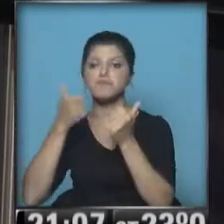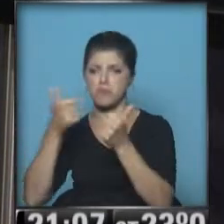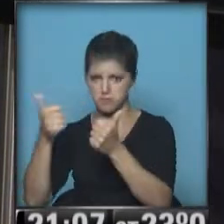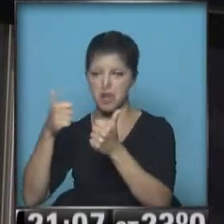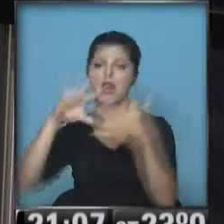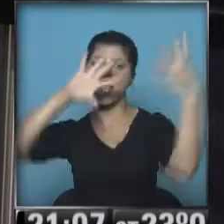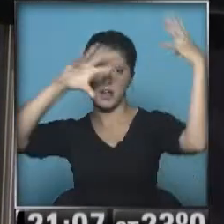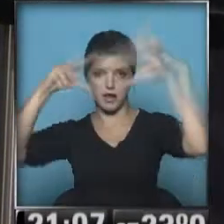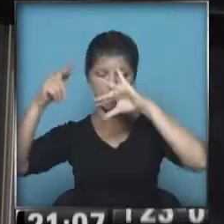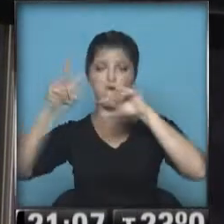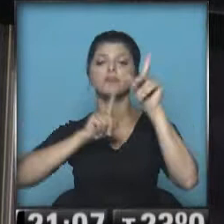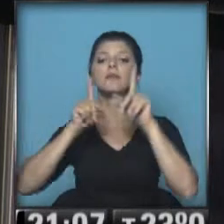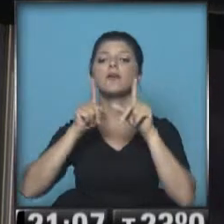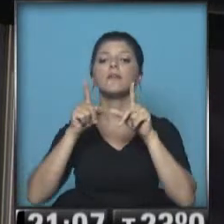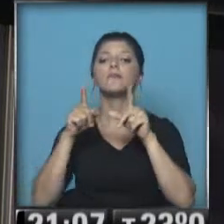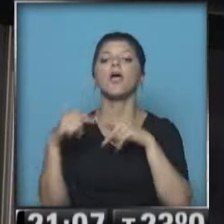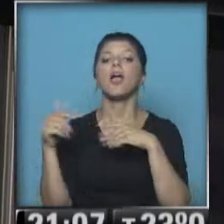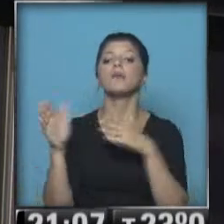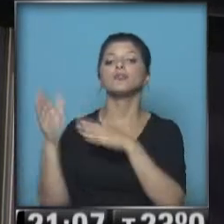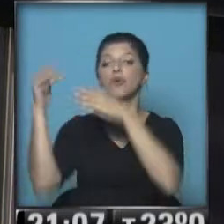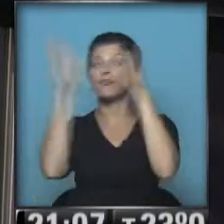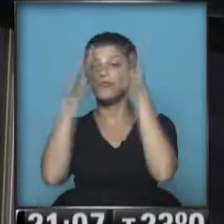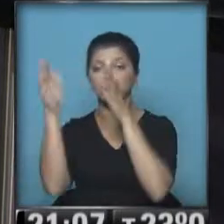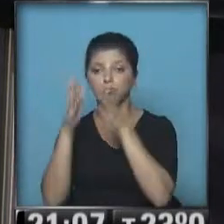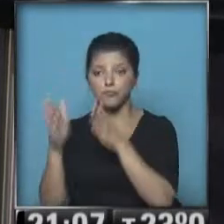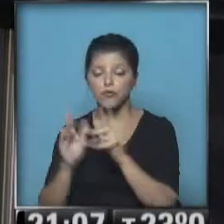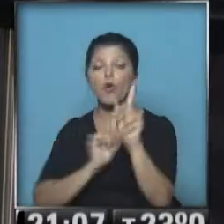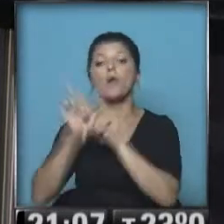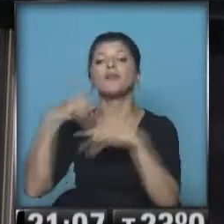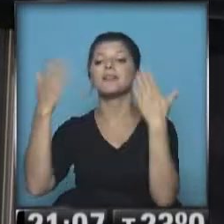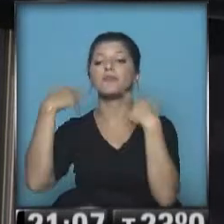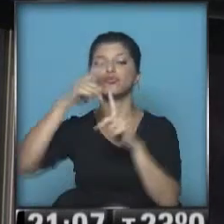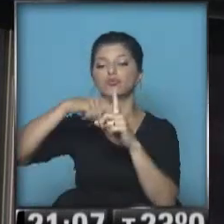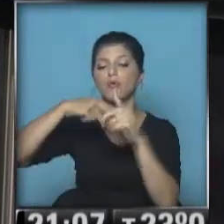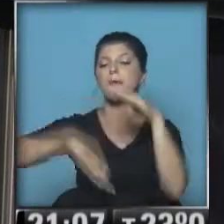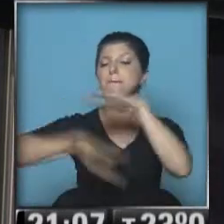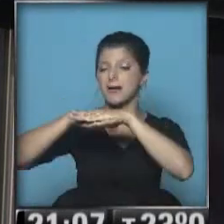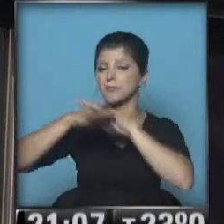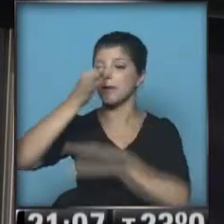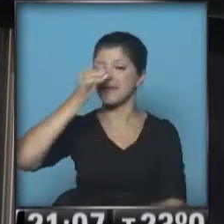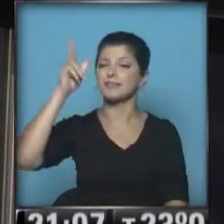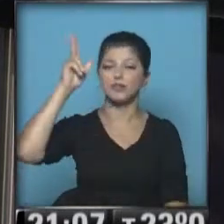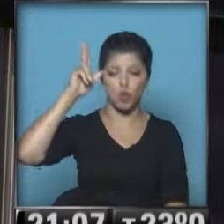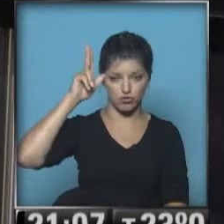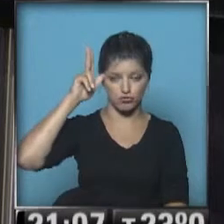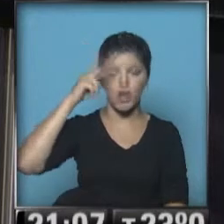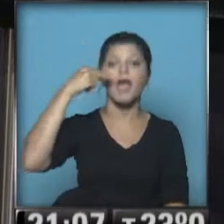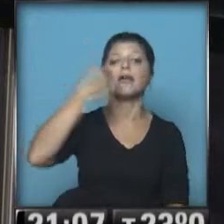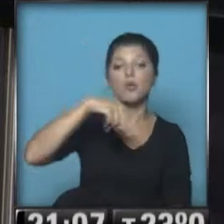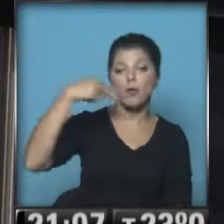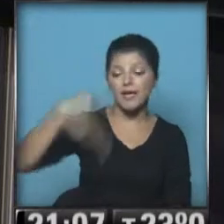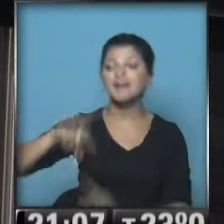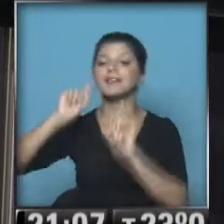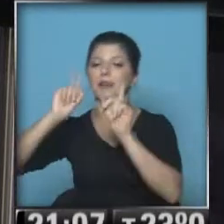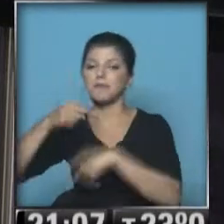condiciones meteorológicas. El viento soplará del sector norte en la región con temperaturas máximas que rondarán los 28 grados, tanto en Neuquén como en el este